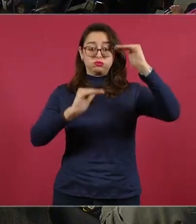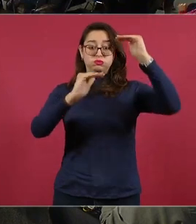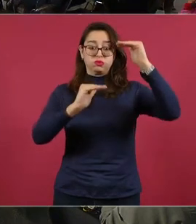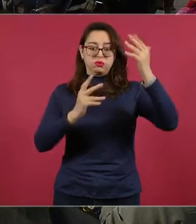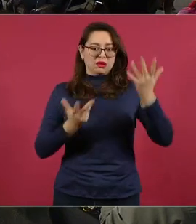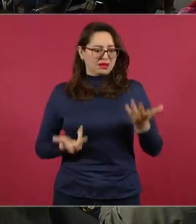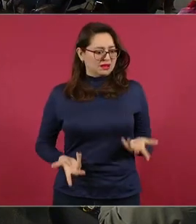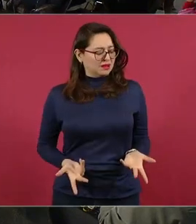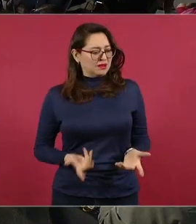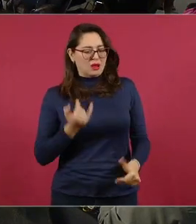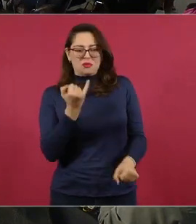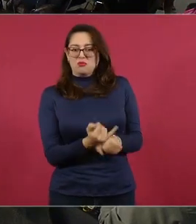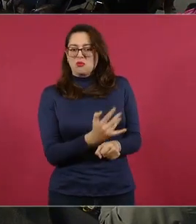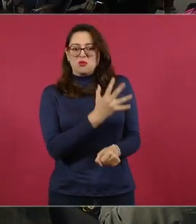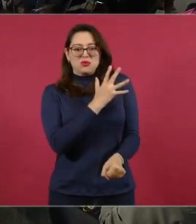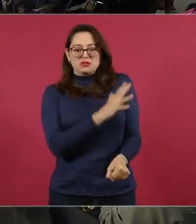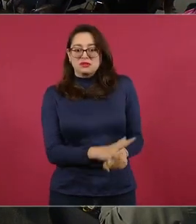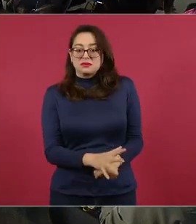de que